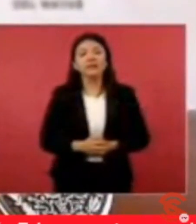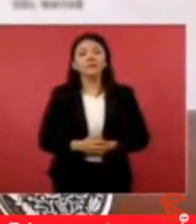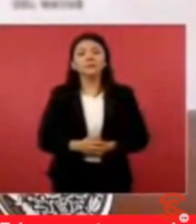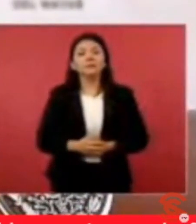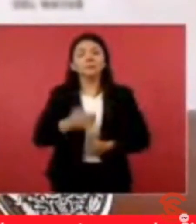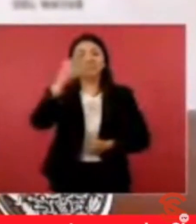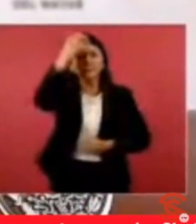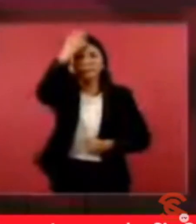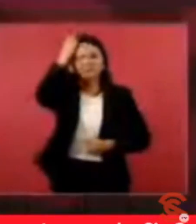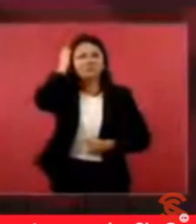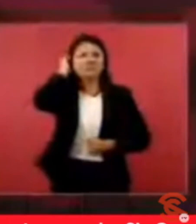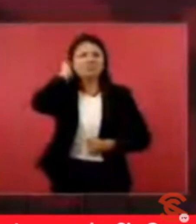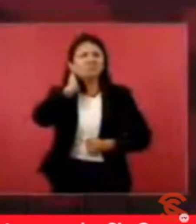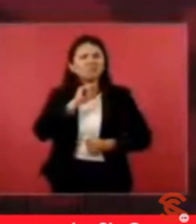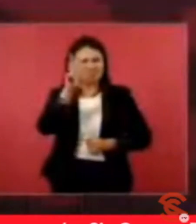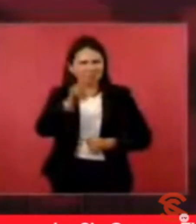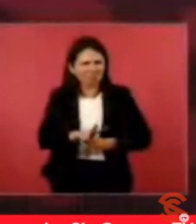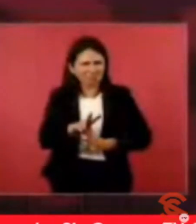Ni conozco